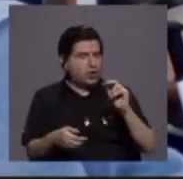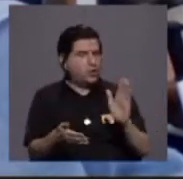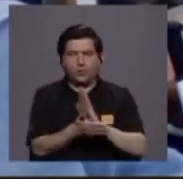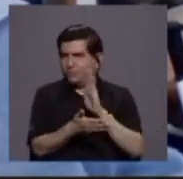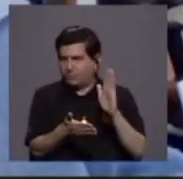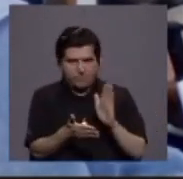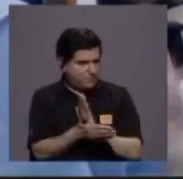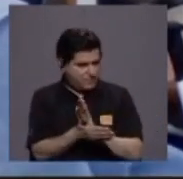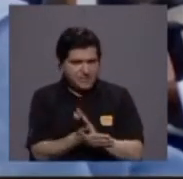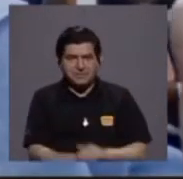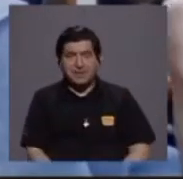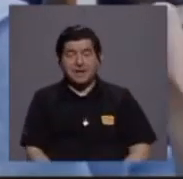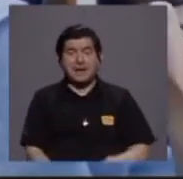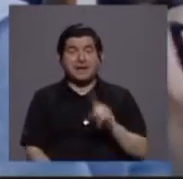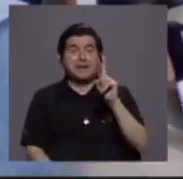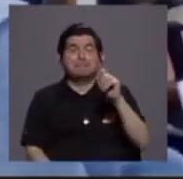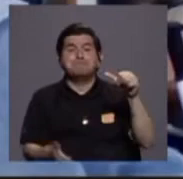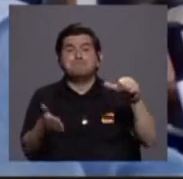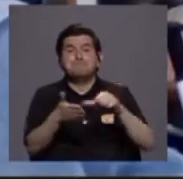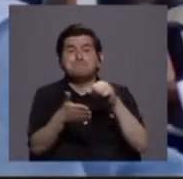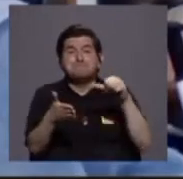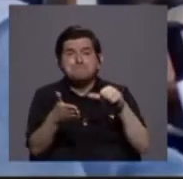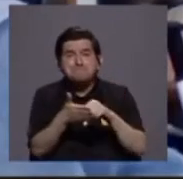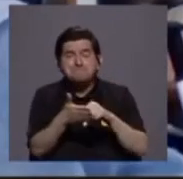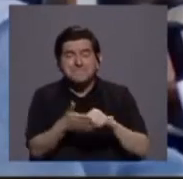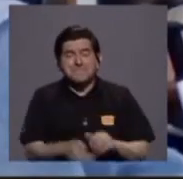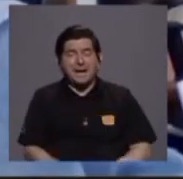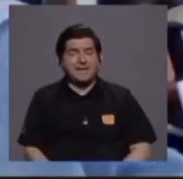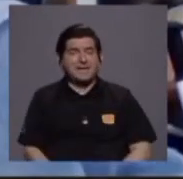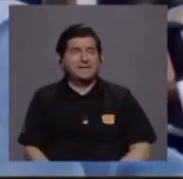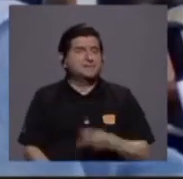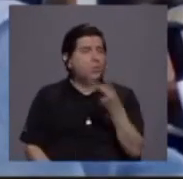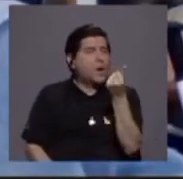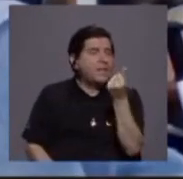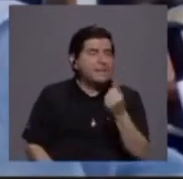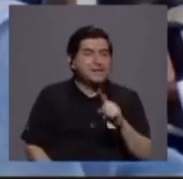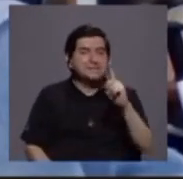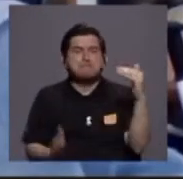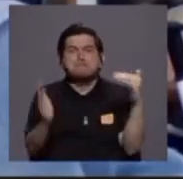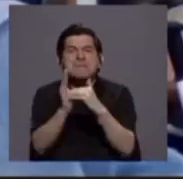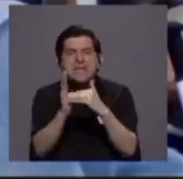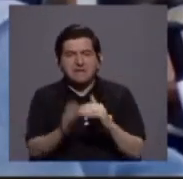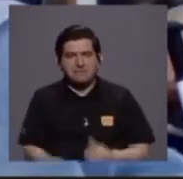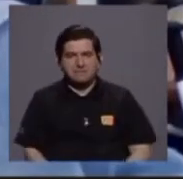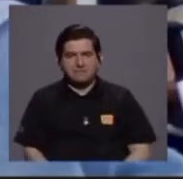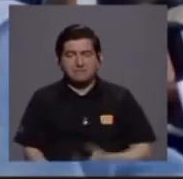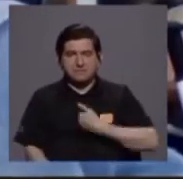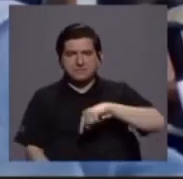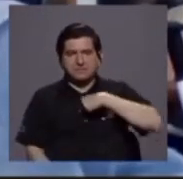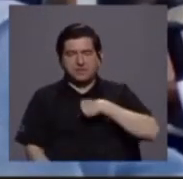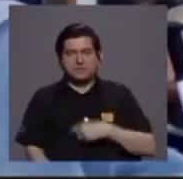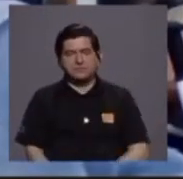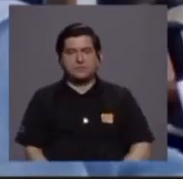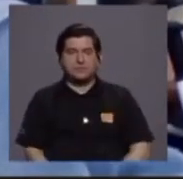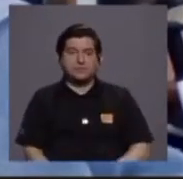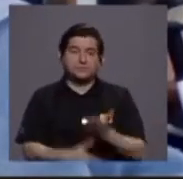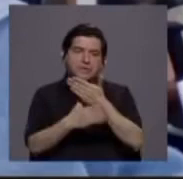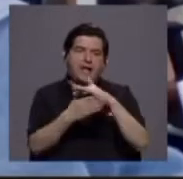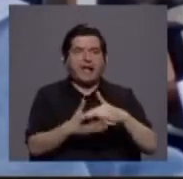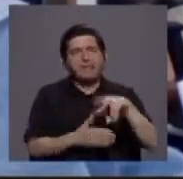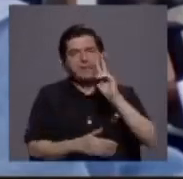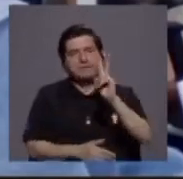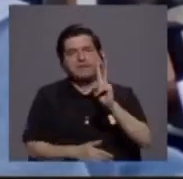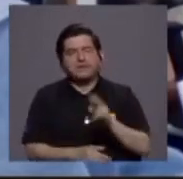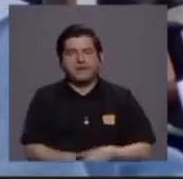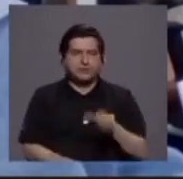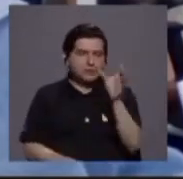que pues son más de 1000 páginas, ¿no? Entonces sería un libro de este volumen si fuera en papel, a menos que lo reduciéramos en 2 volúmenes,